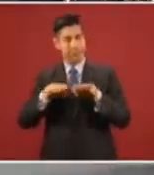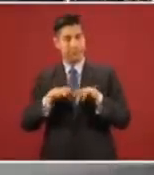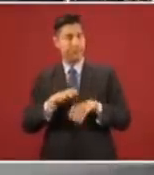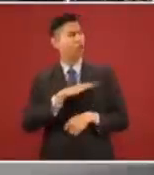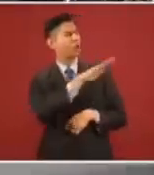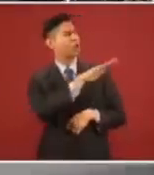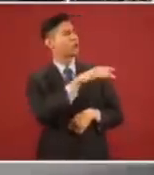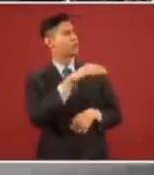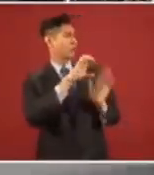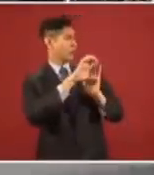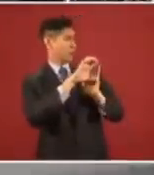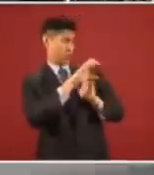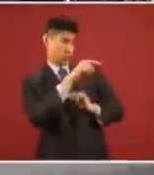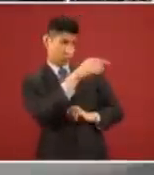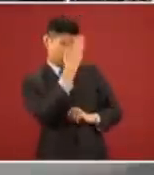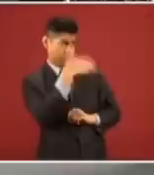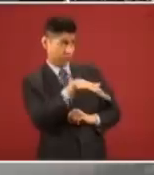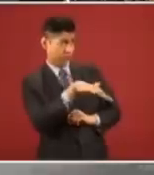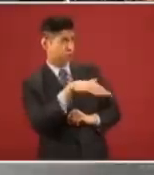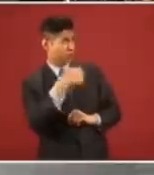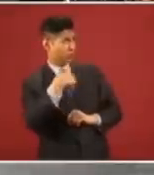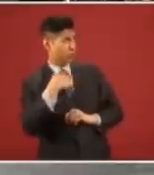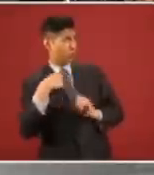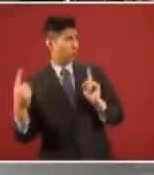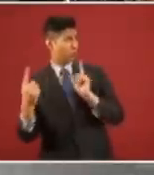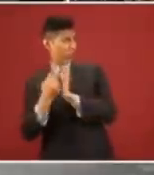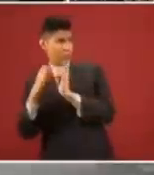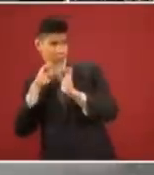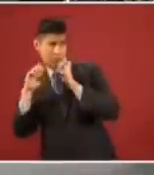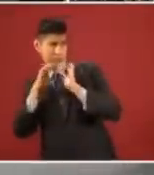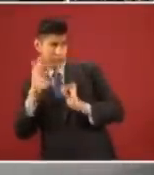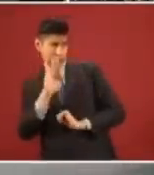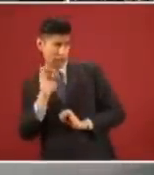yo he entrevistado dicen que aunque sean pobres, lo que